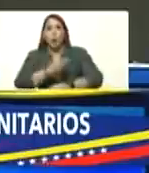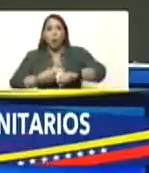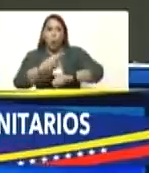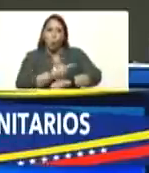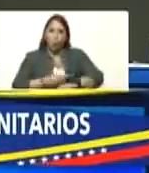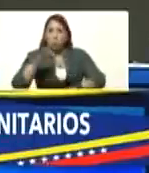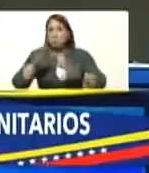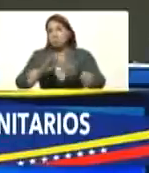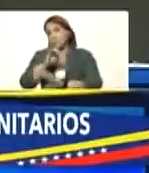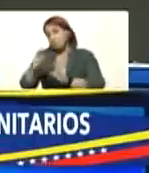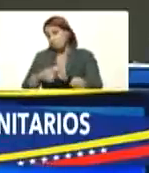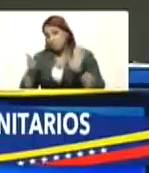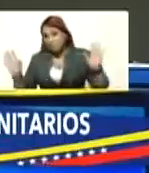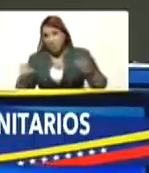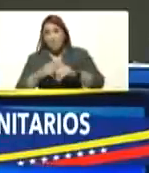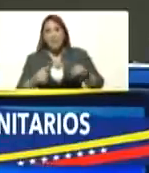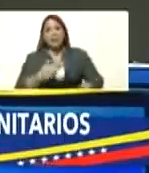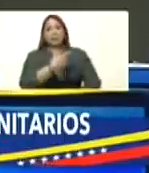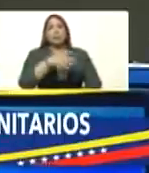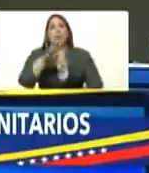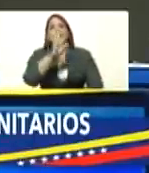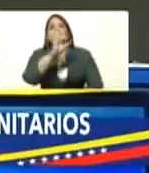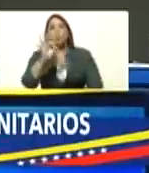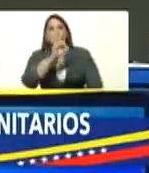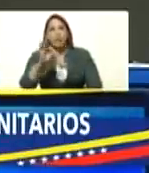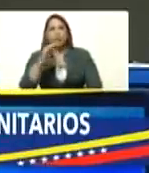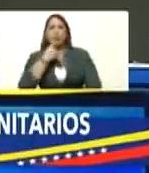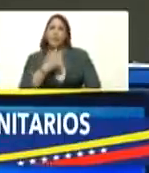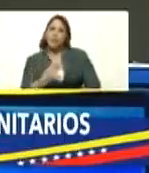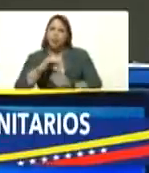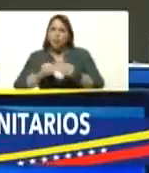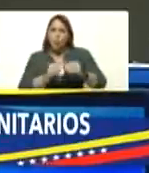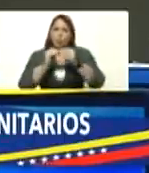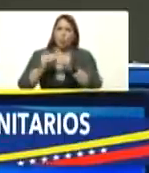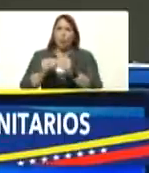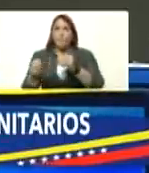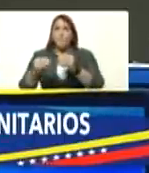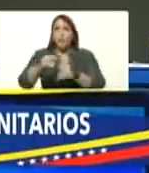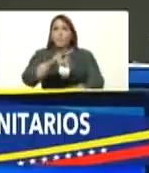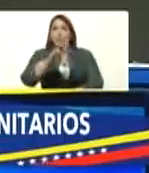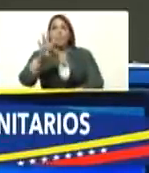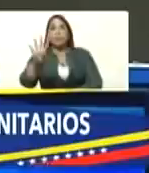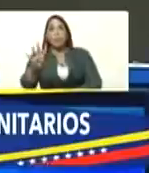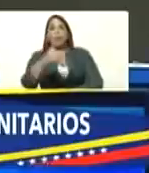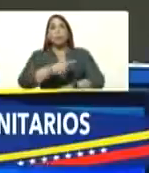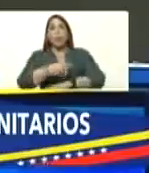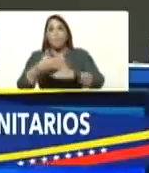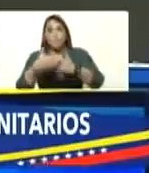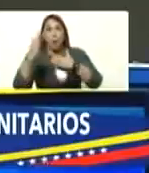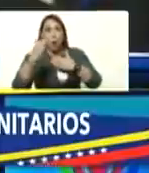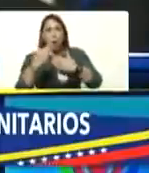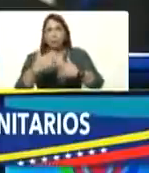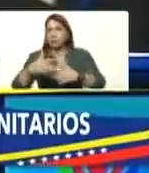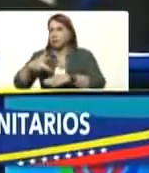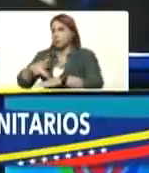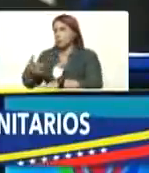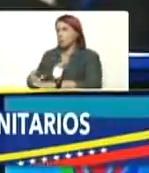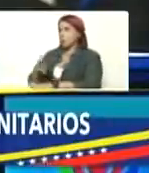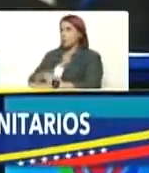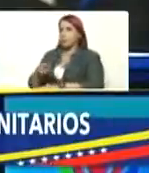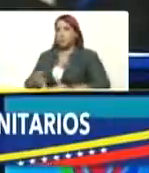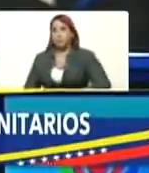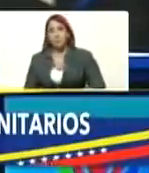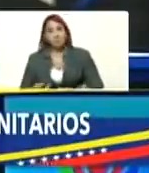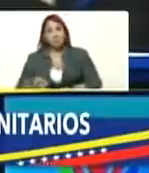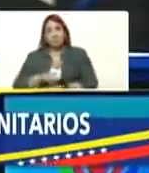generalmente. Pero un 34% nos dice que las reparaciones de averías toman más de 24 horas en adelante. Grave, muy grave. También es